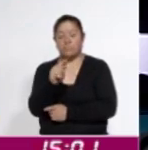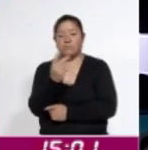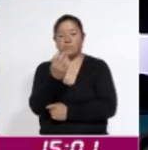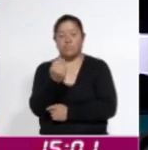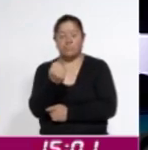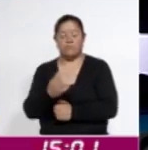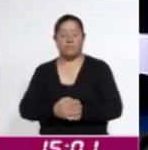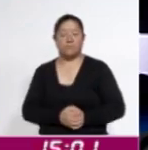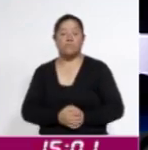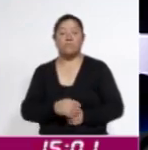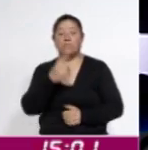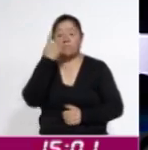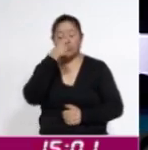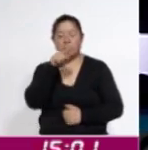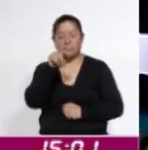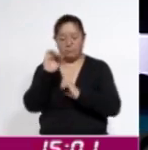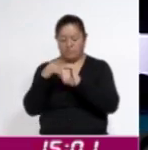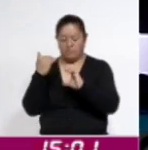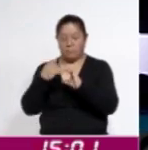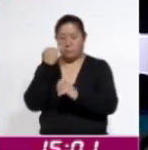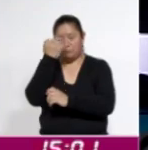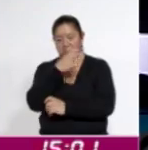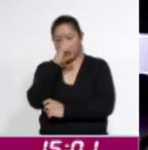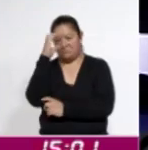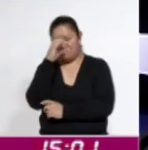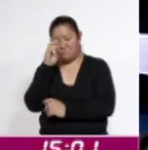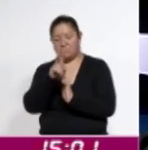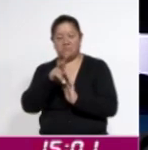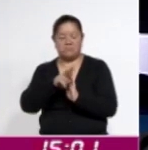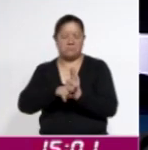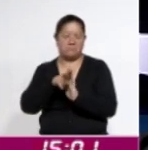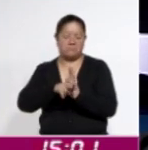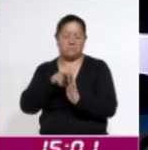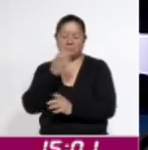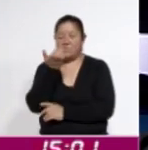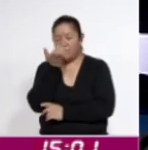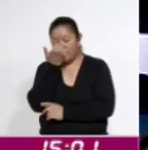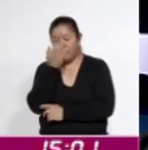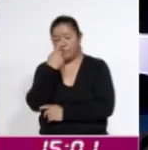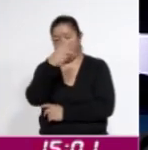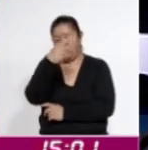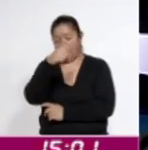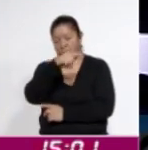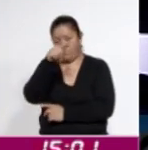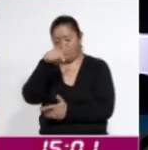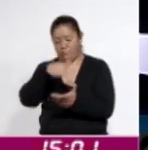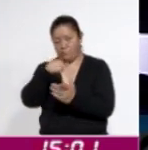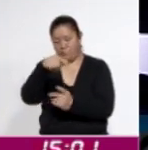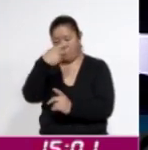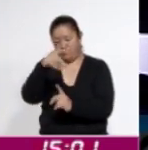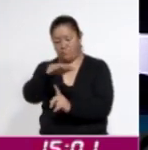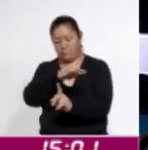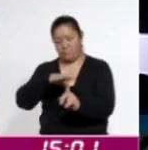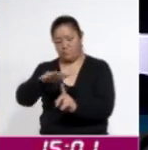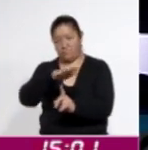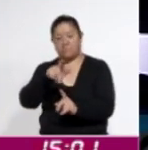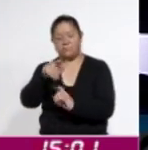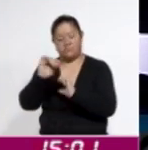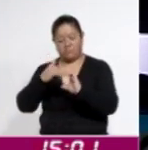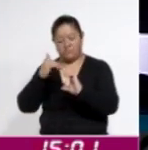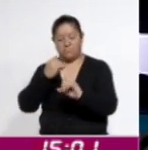246-137-0279 para que nos haga llegar imágenes, audios, fotografías de donde usted se encuentre. Nos comparta toda la información que usted